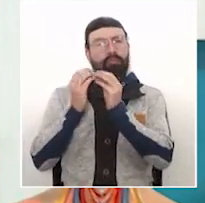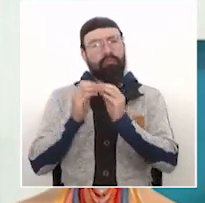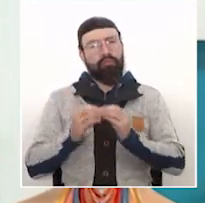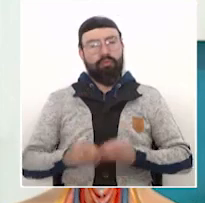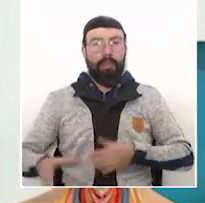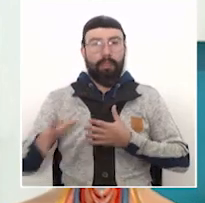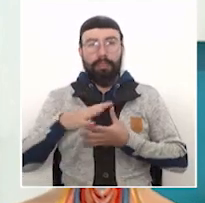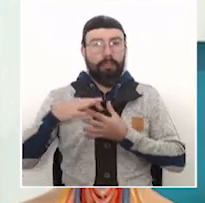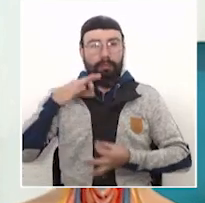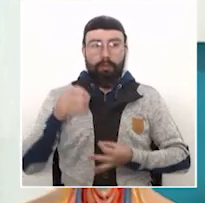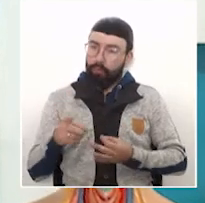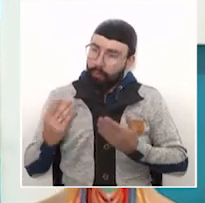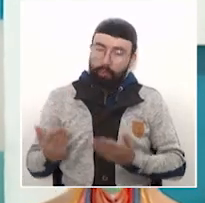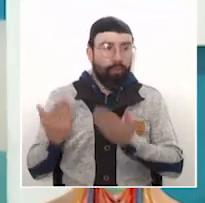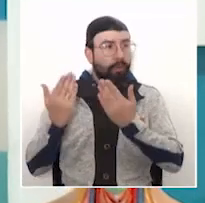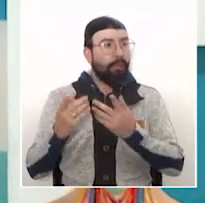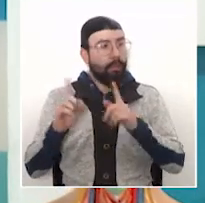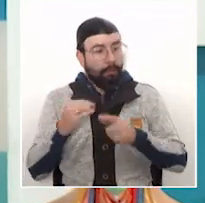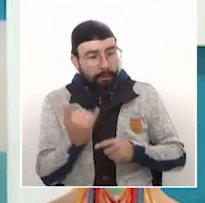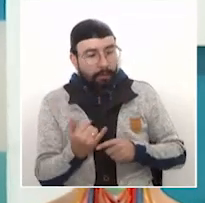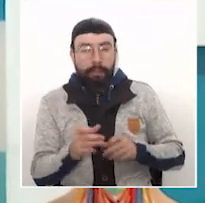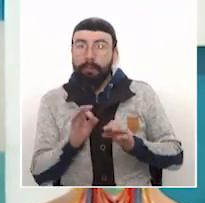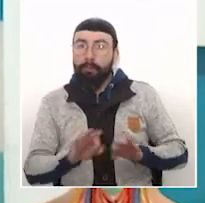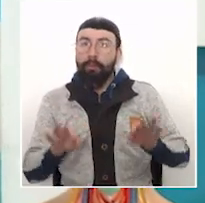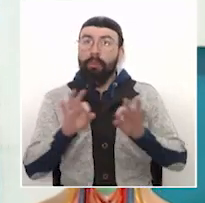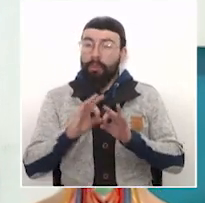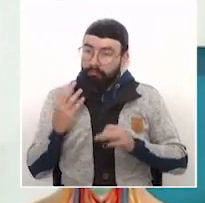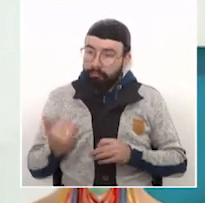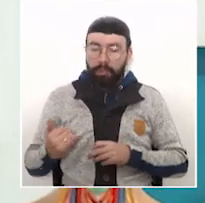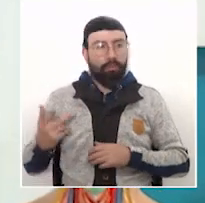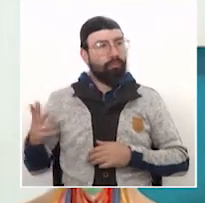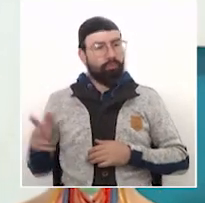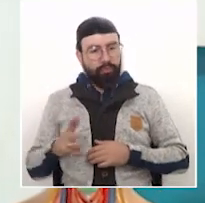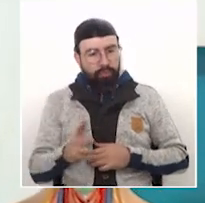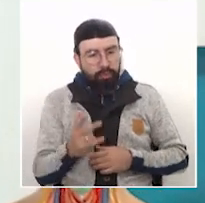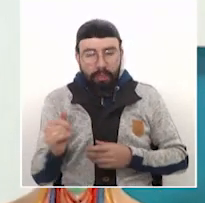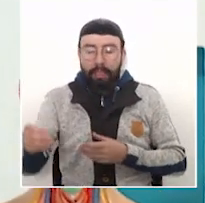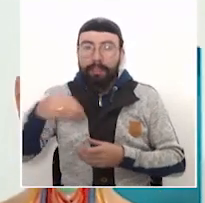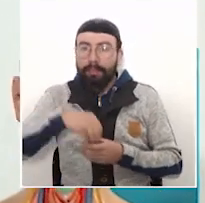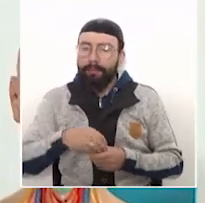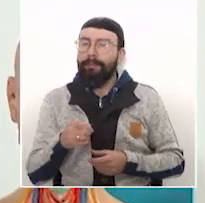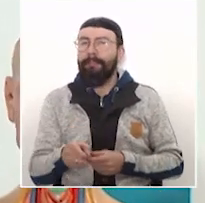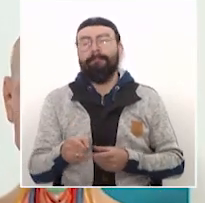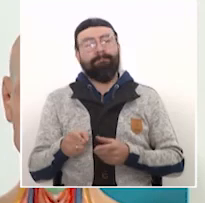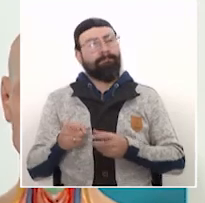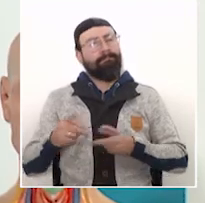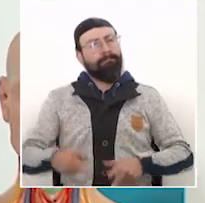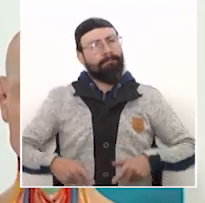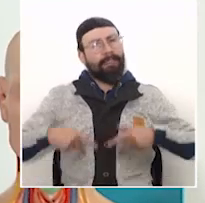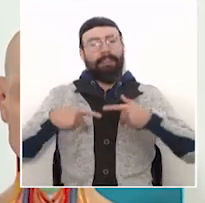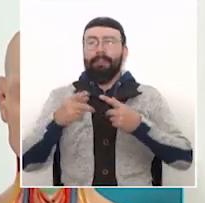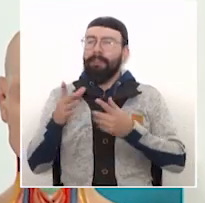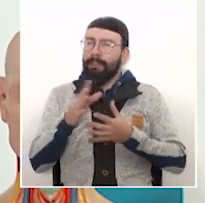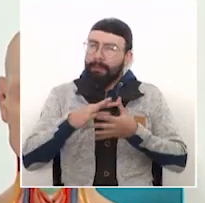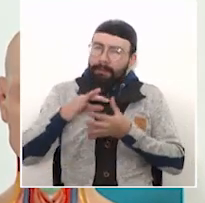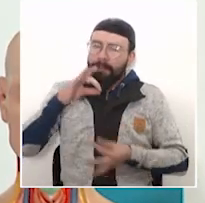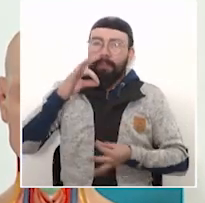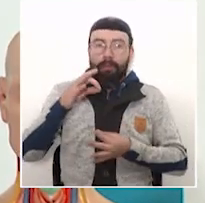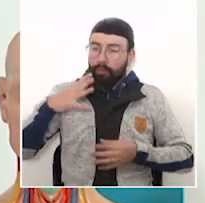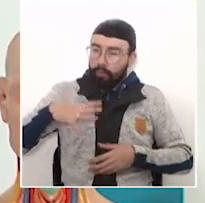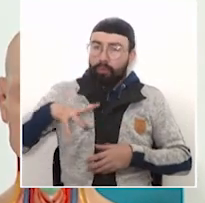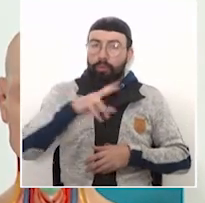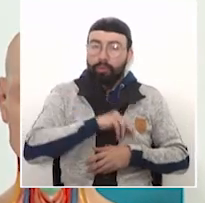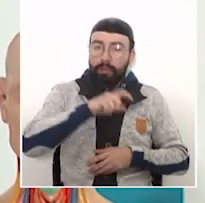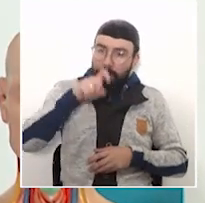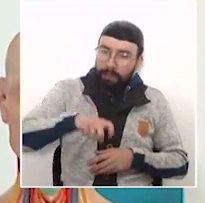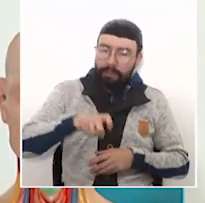que a su vez ha tenido un trasegar y un caminar muy amplio a través de esta vida espiritual, una vida espiritual que todos debemos